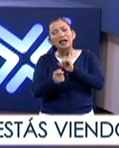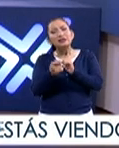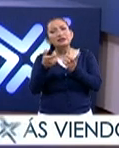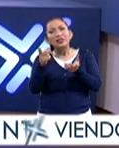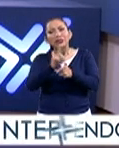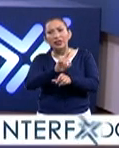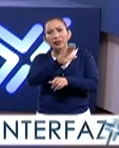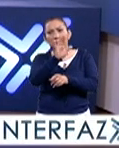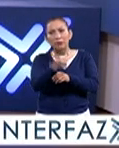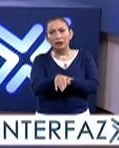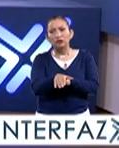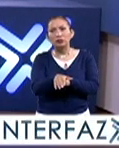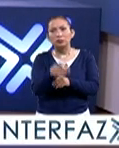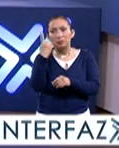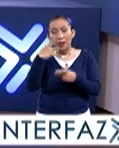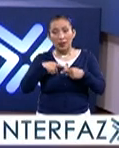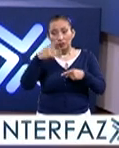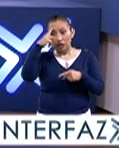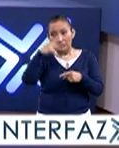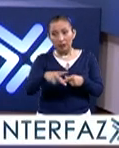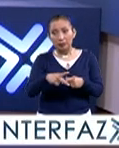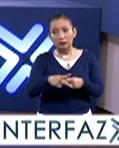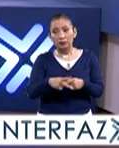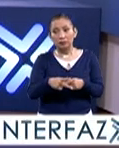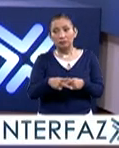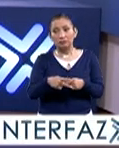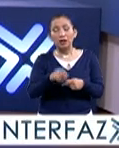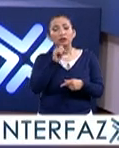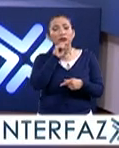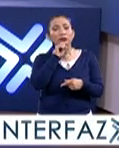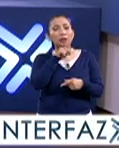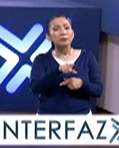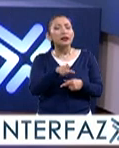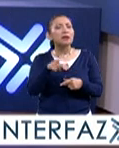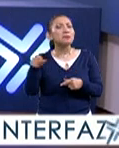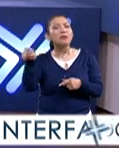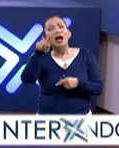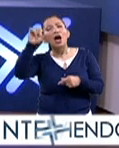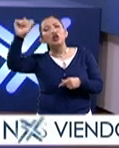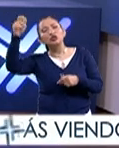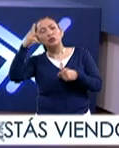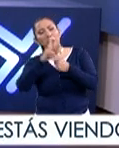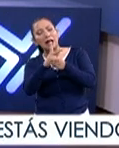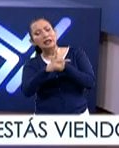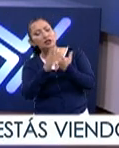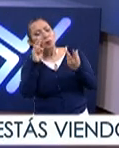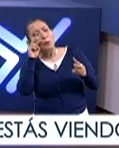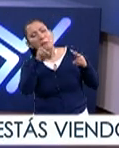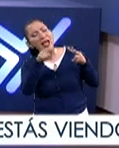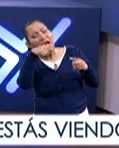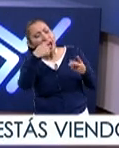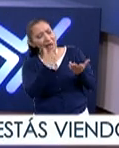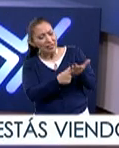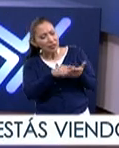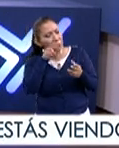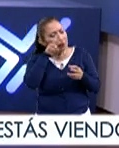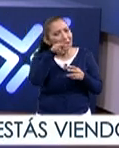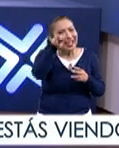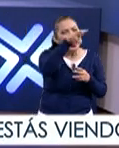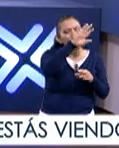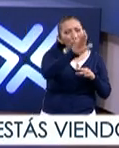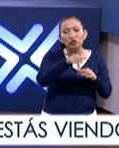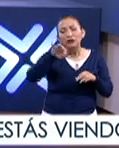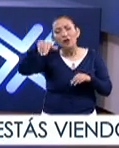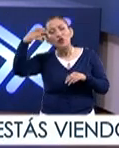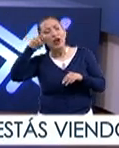tiene el Día de Muertos para los mexicanos, pero pues también para el extranjero? ¿Cómo se visualiza desde dentro y cómo se visualiza